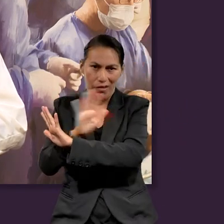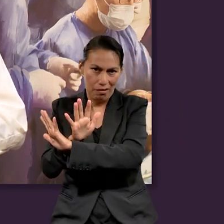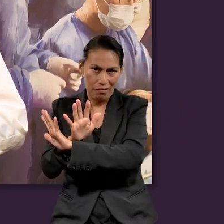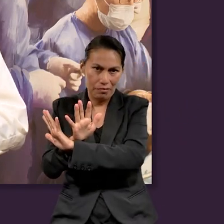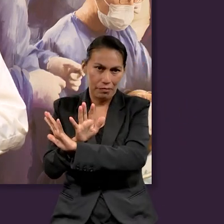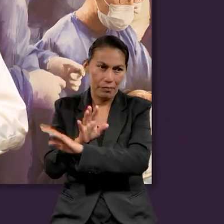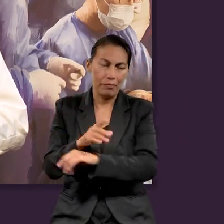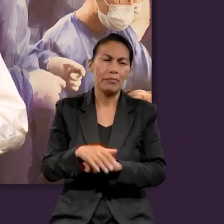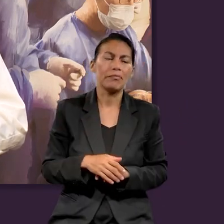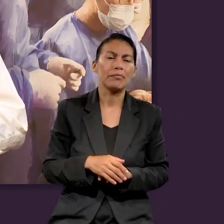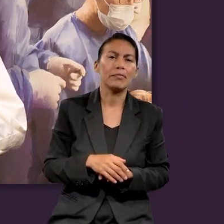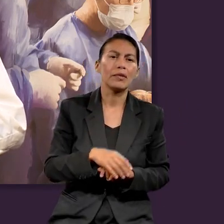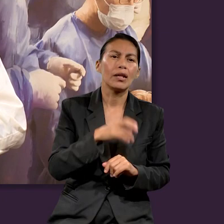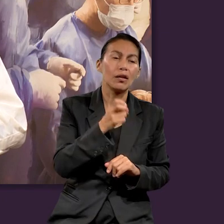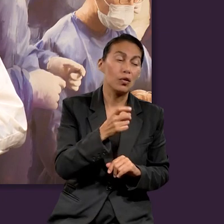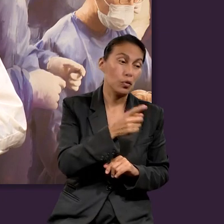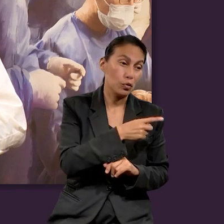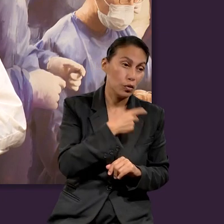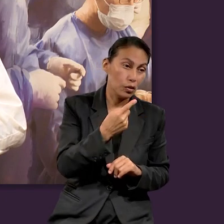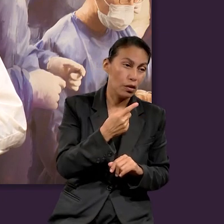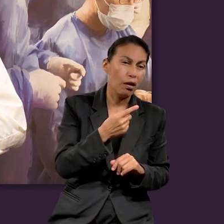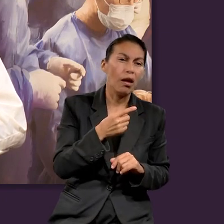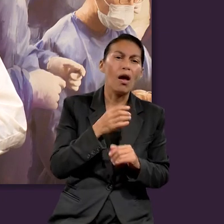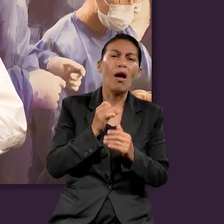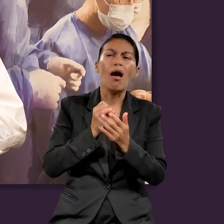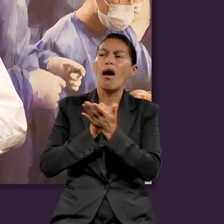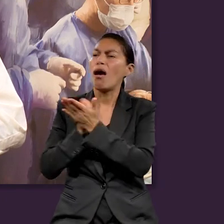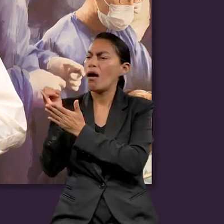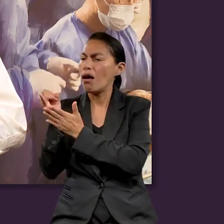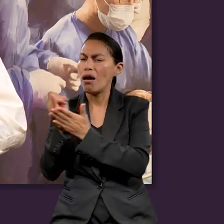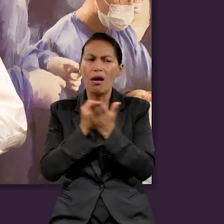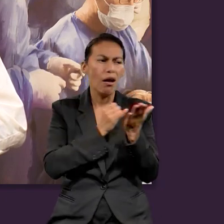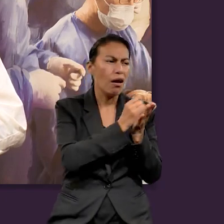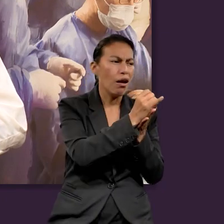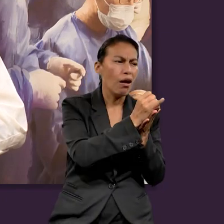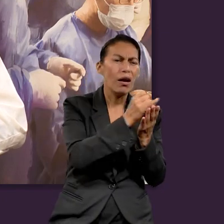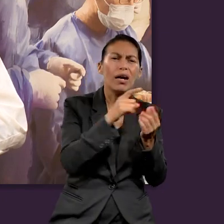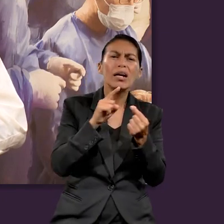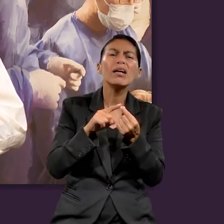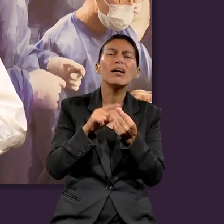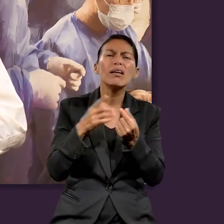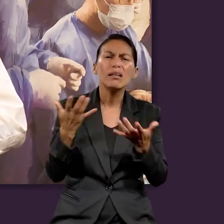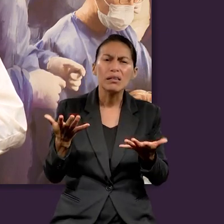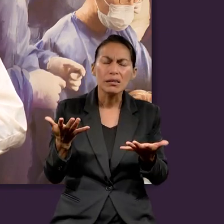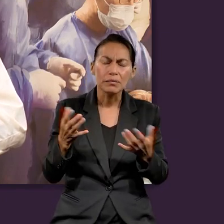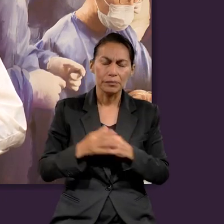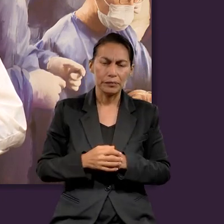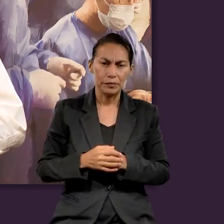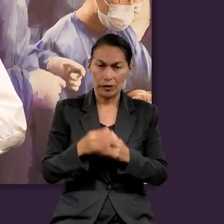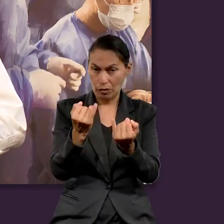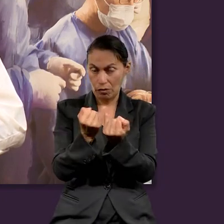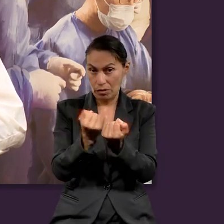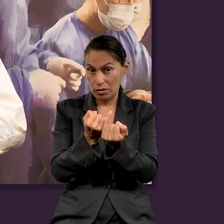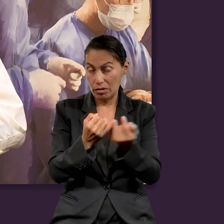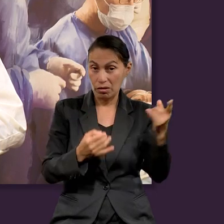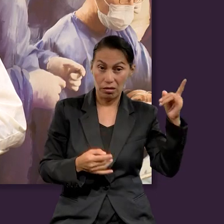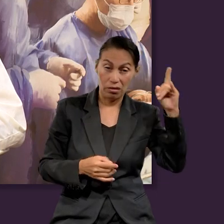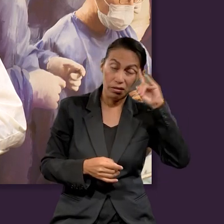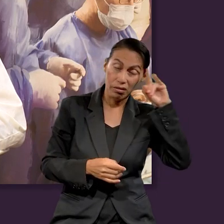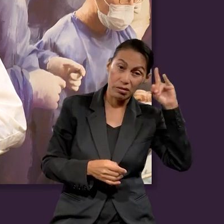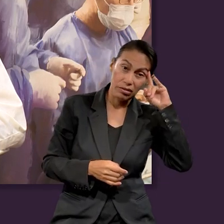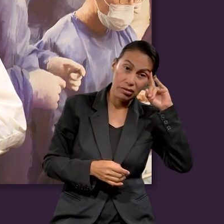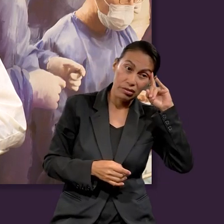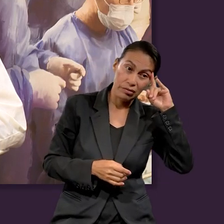en contra del otro bando Entonces es muy importante que igual tomemos en cuenta a quién decidimos servir y también nos dice